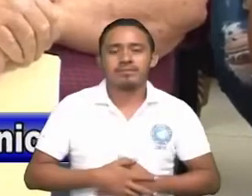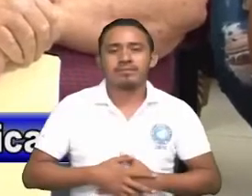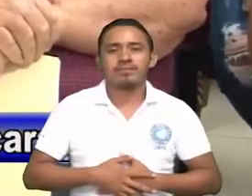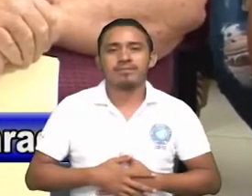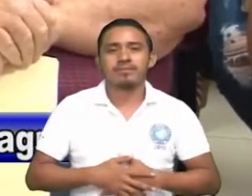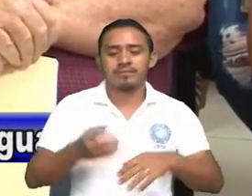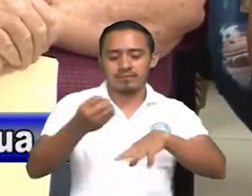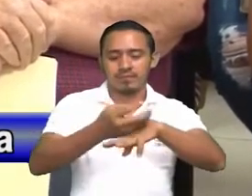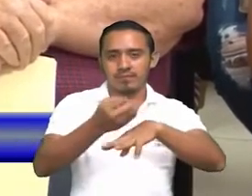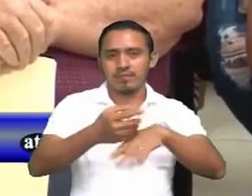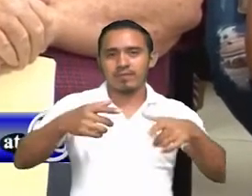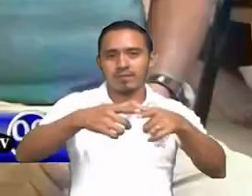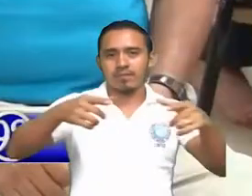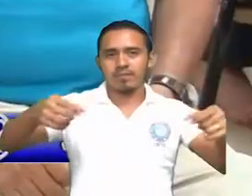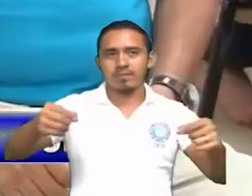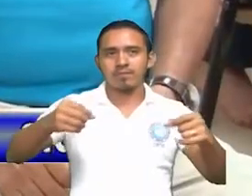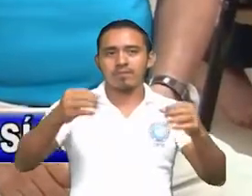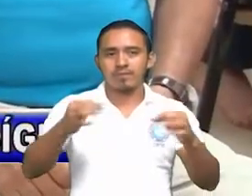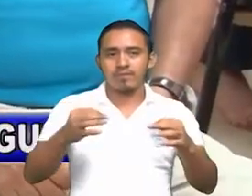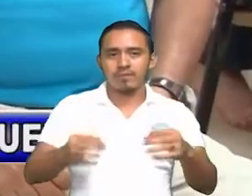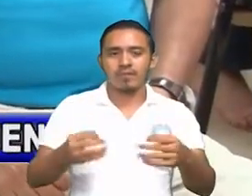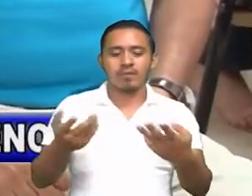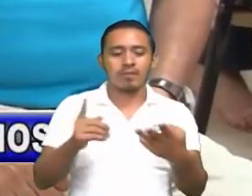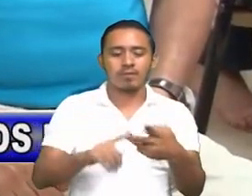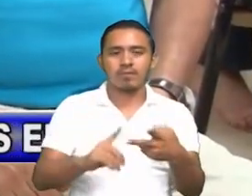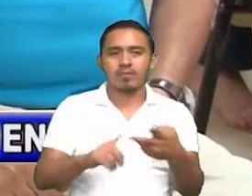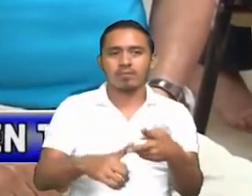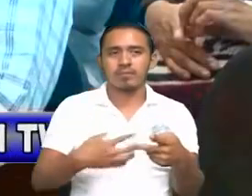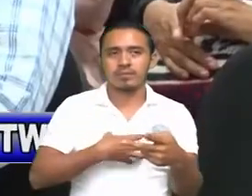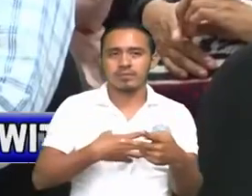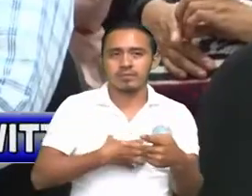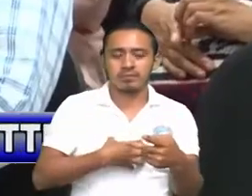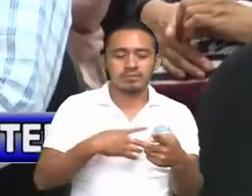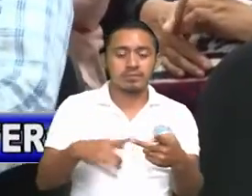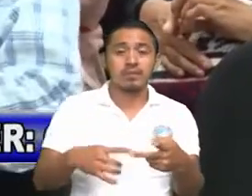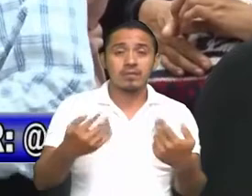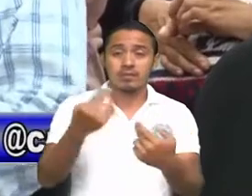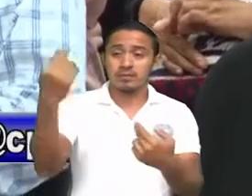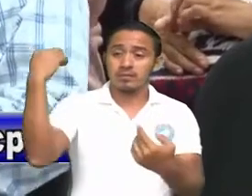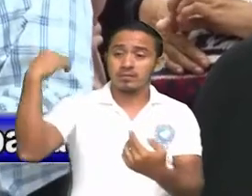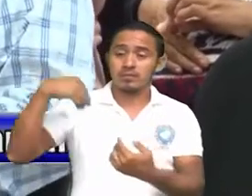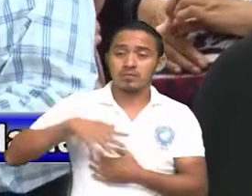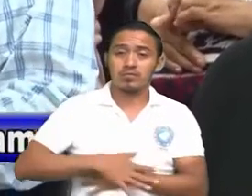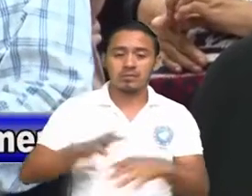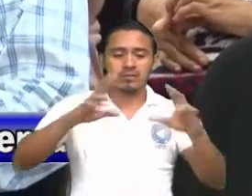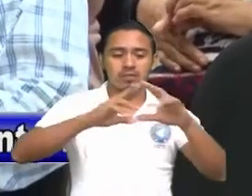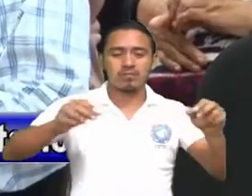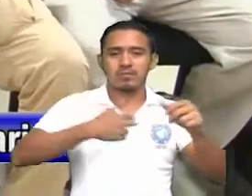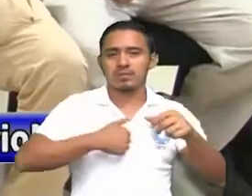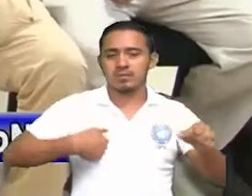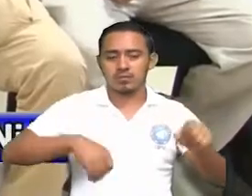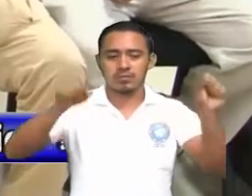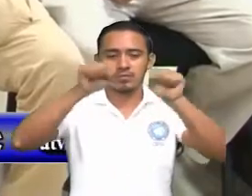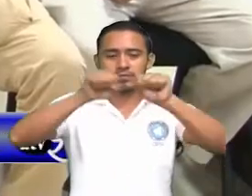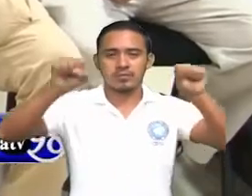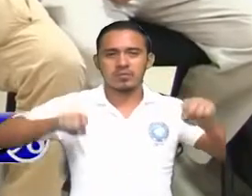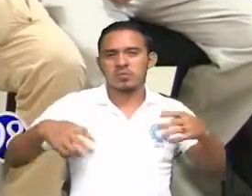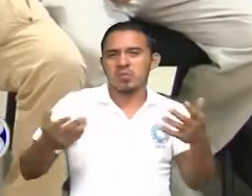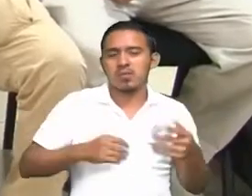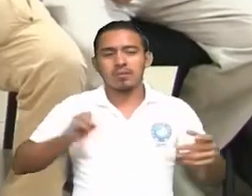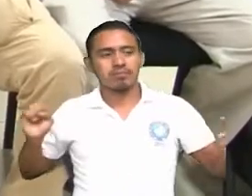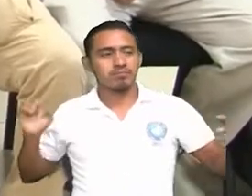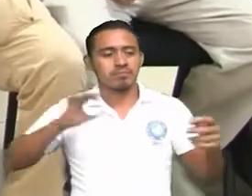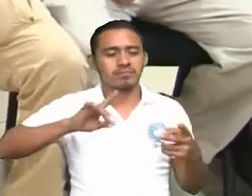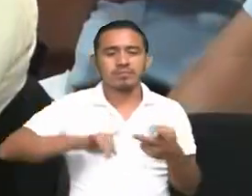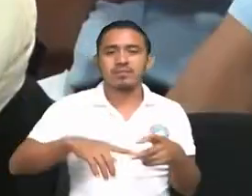La Alcaldía de Managua y la Academia de Geografía e Historia de Nicaragua organizaron un seminario coloquio sobre la independencia y la